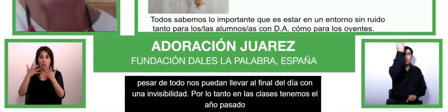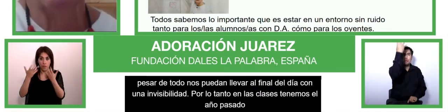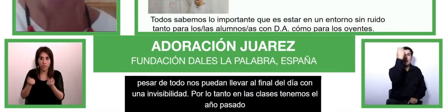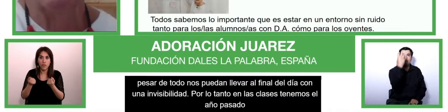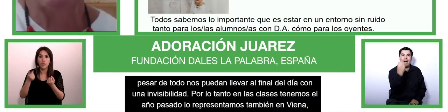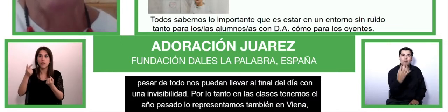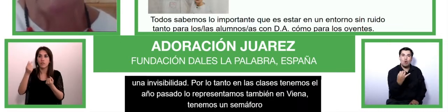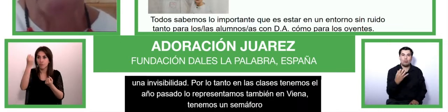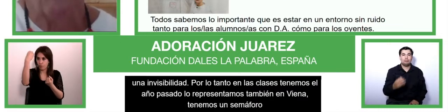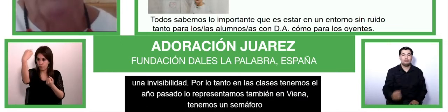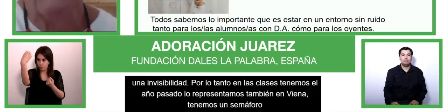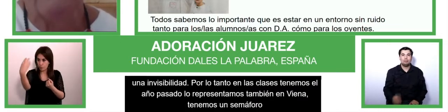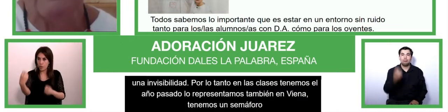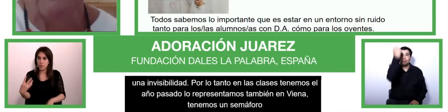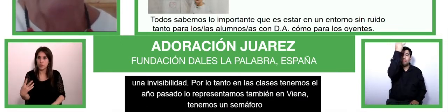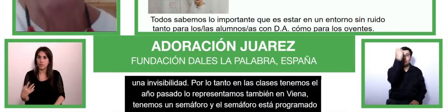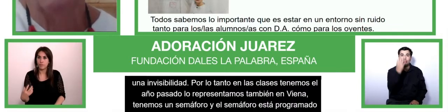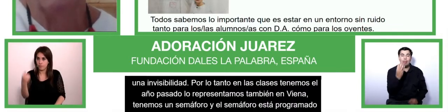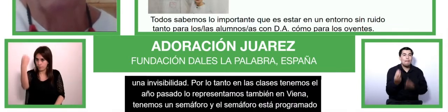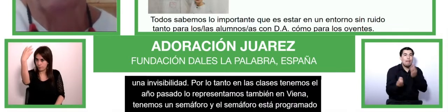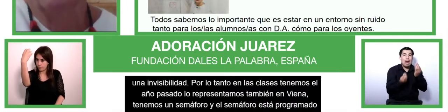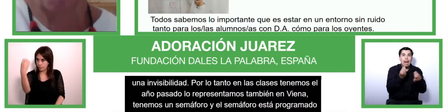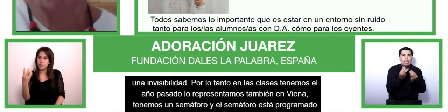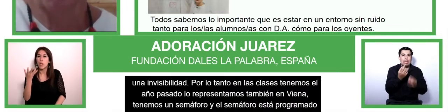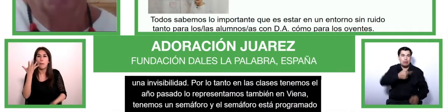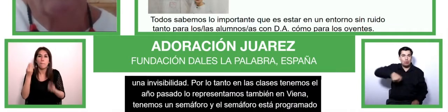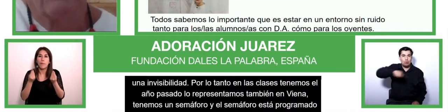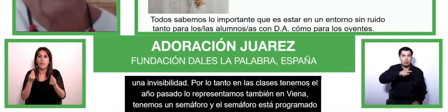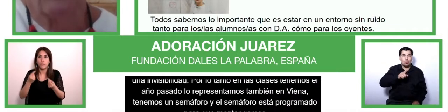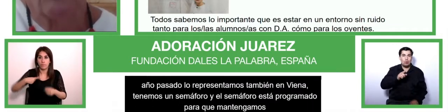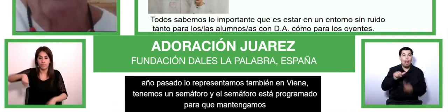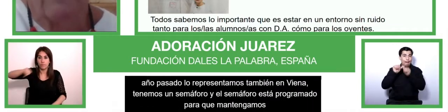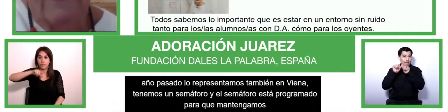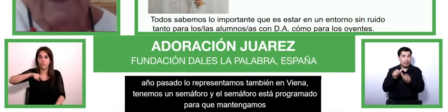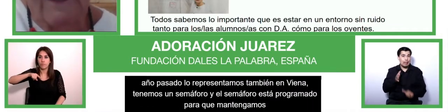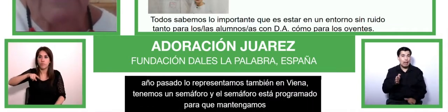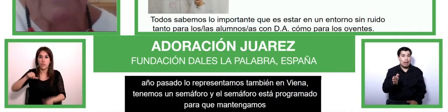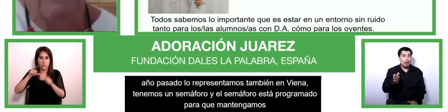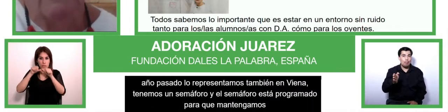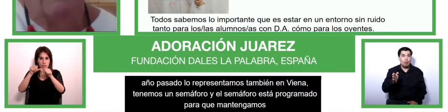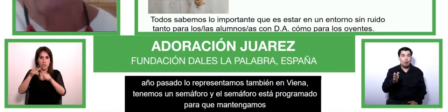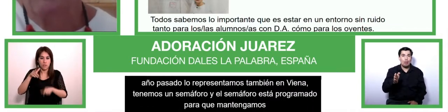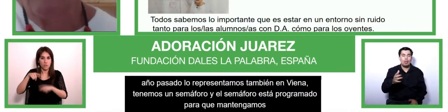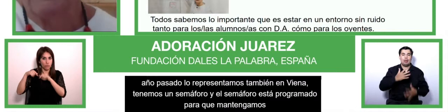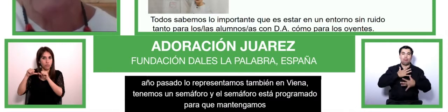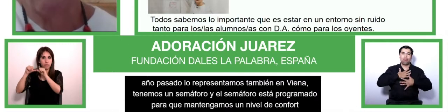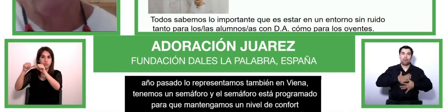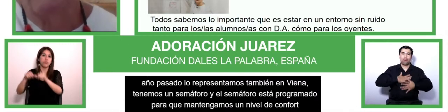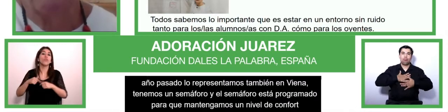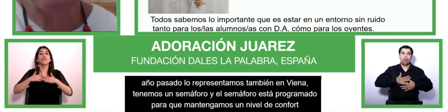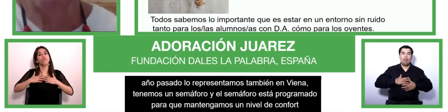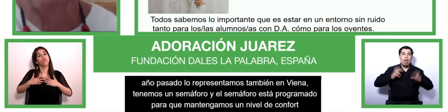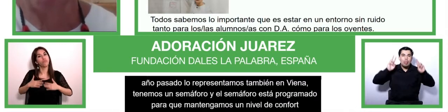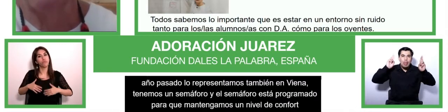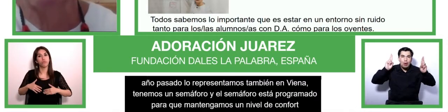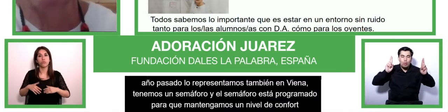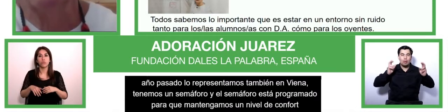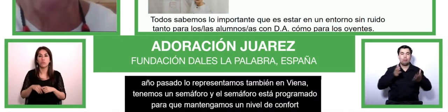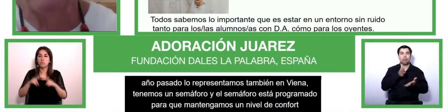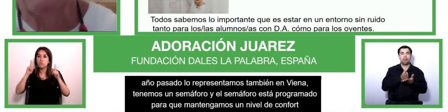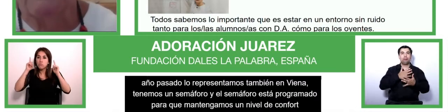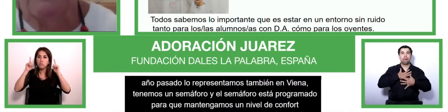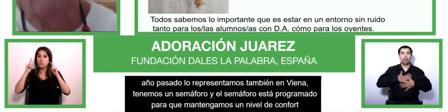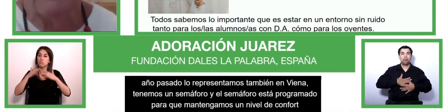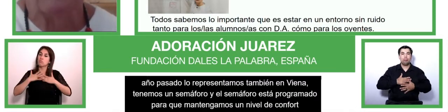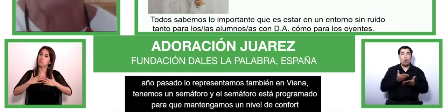que mantengamos un nivel de confort, de ruido en la clase. Eso se puede regular, pueden ustedes poner